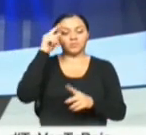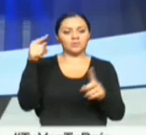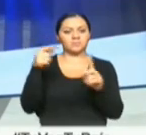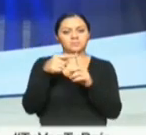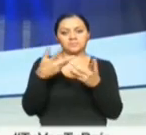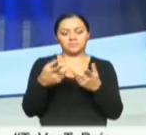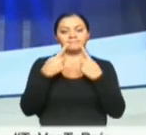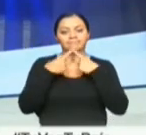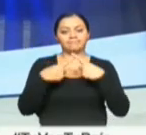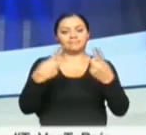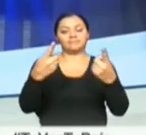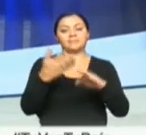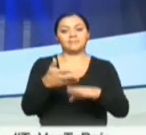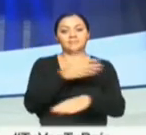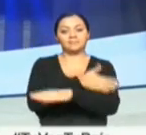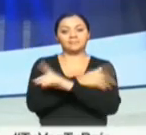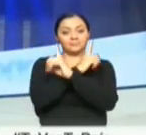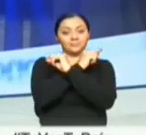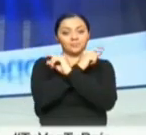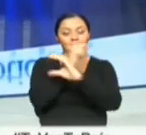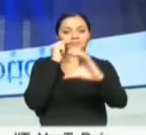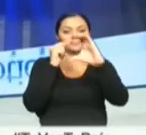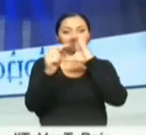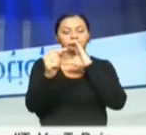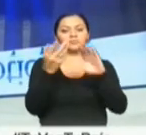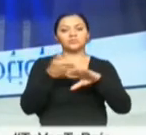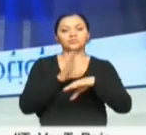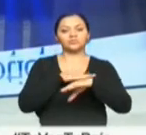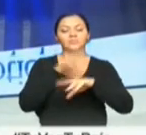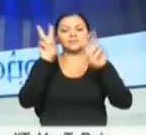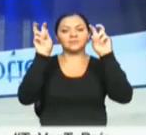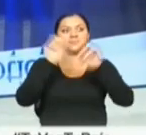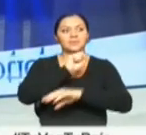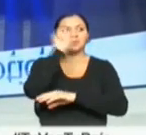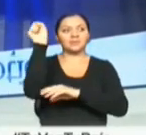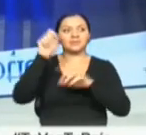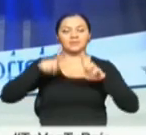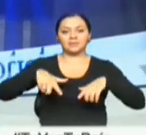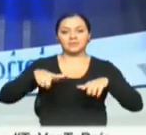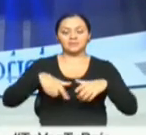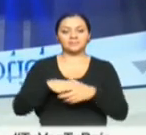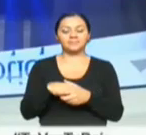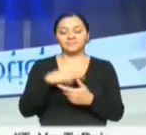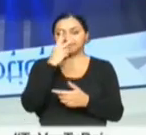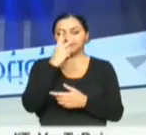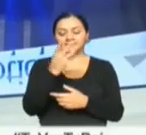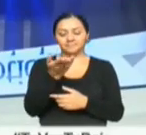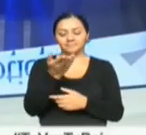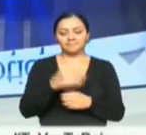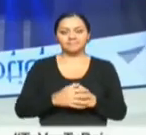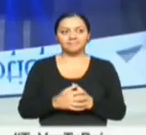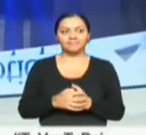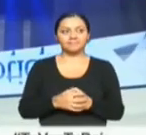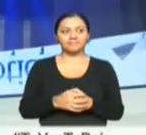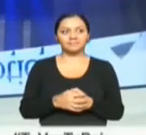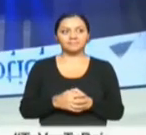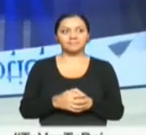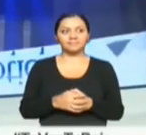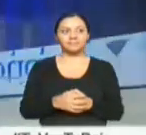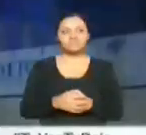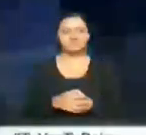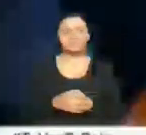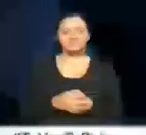Correa, se pronunció a través de su cuenta de Twitter respecto al triunfo de Lenín Moreno. Veamos lo que dijo el primer mandatario en la siguiente